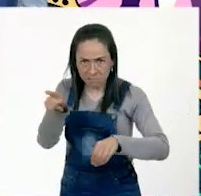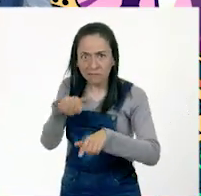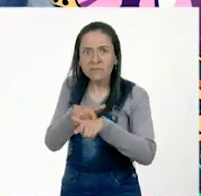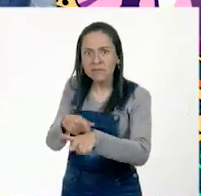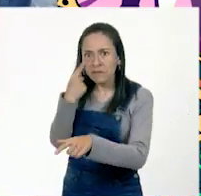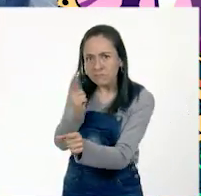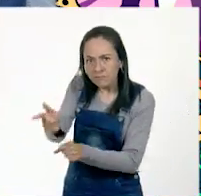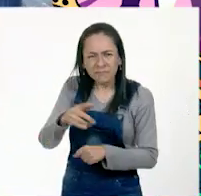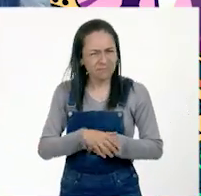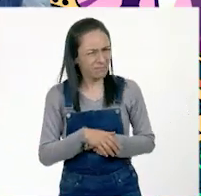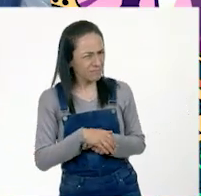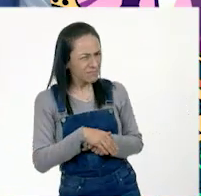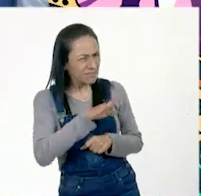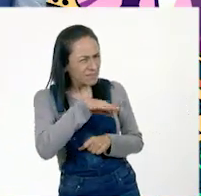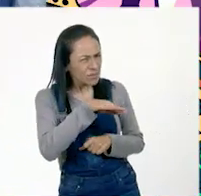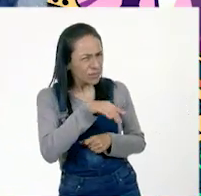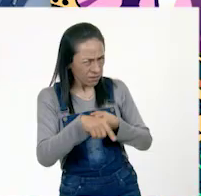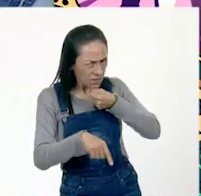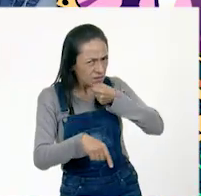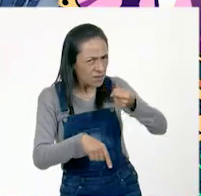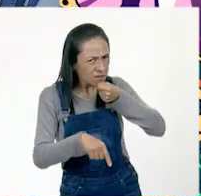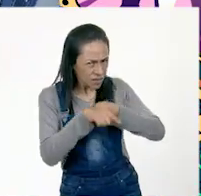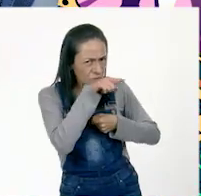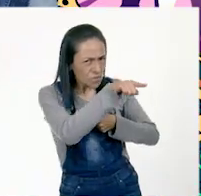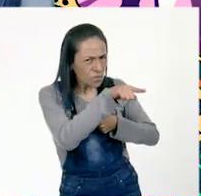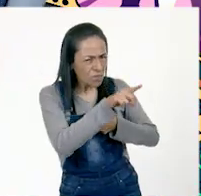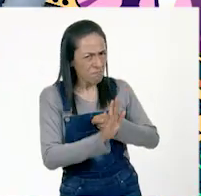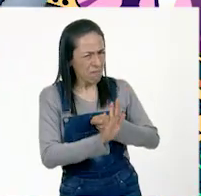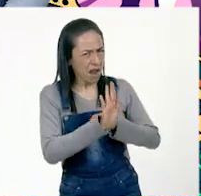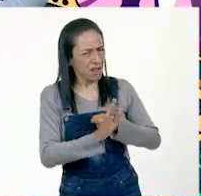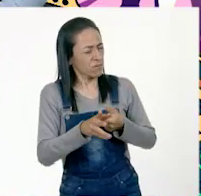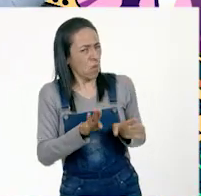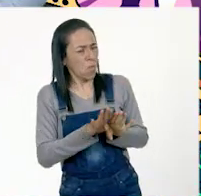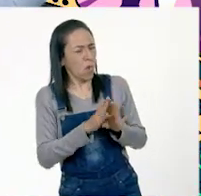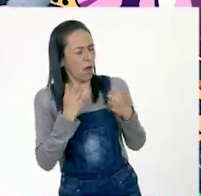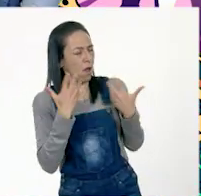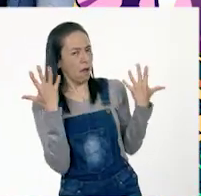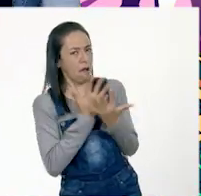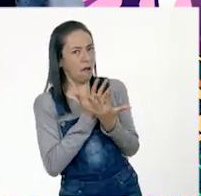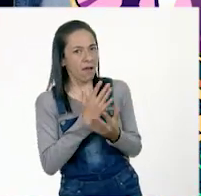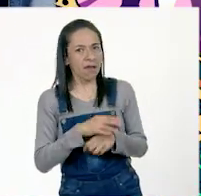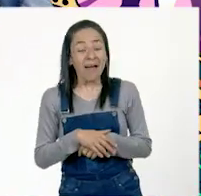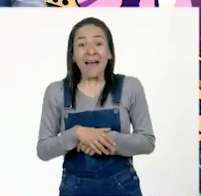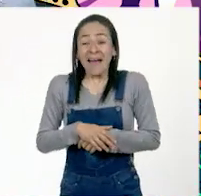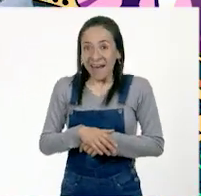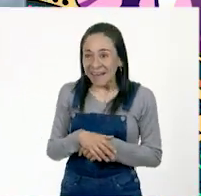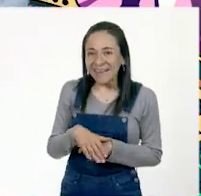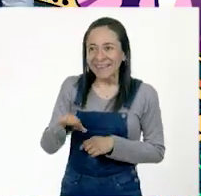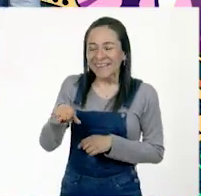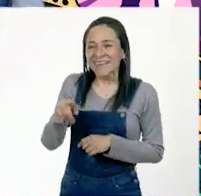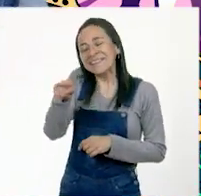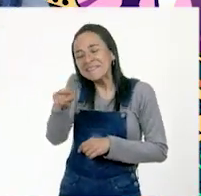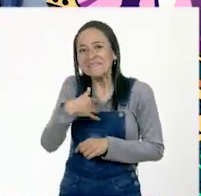Estás un poco conmocionado, reportero. ¡Ah, sí! ¡Ah, claro! ¡Ah, claro! ¡Eres Angie! ¡Ah,